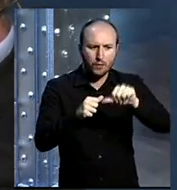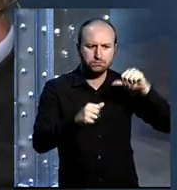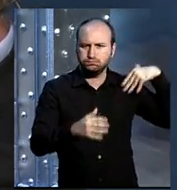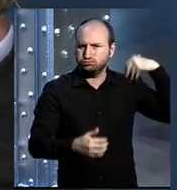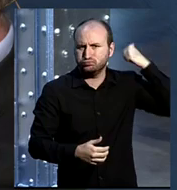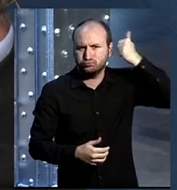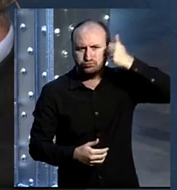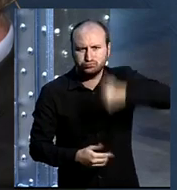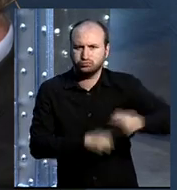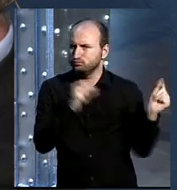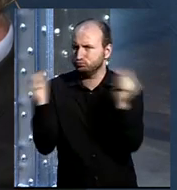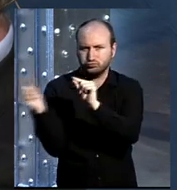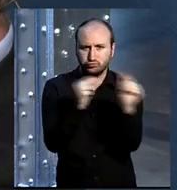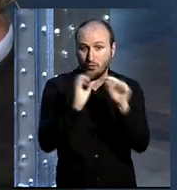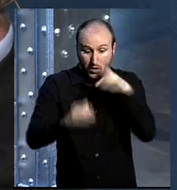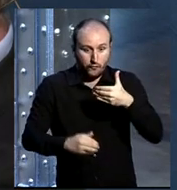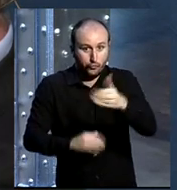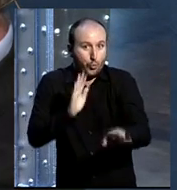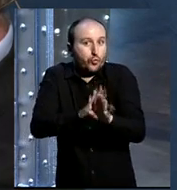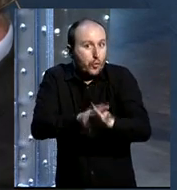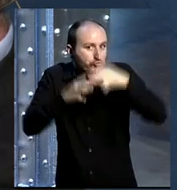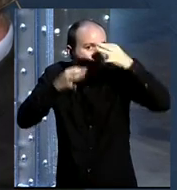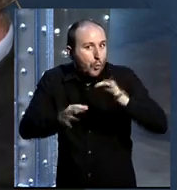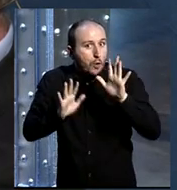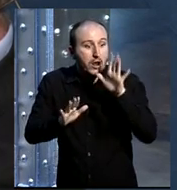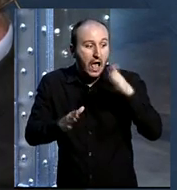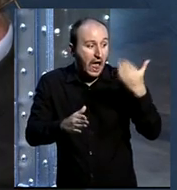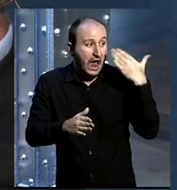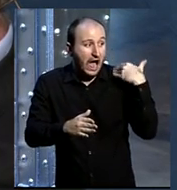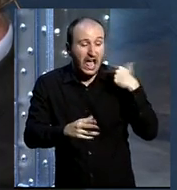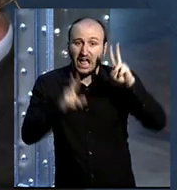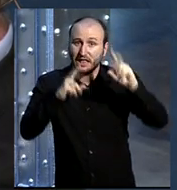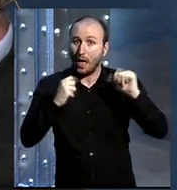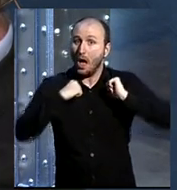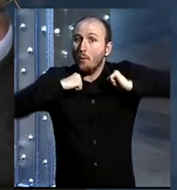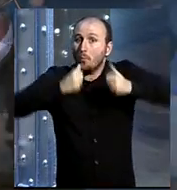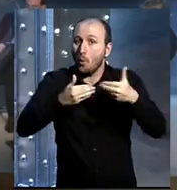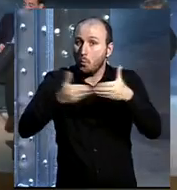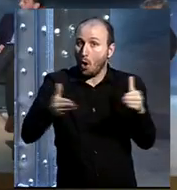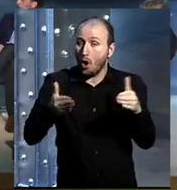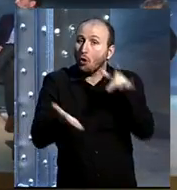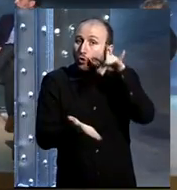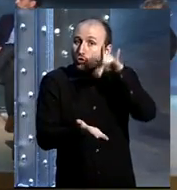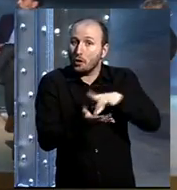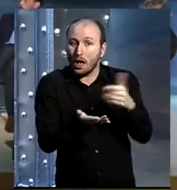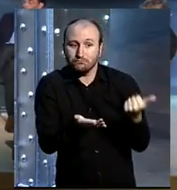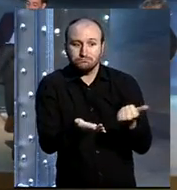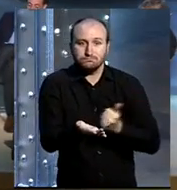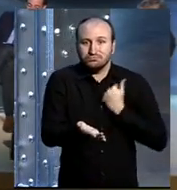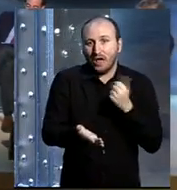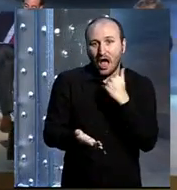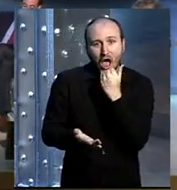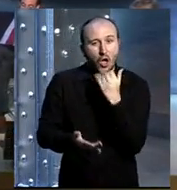tiempo, se seguirá debatiendo mucho tiempo, pero la verdad es que cuando iniciamos en este tema había un acontecimiento